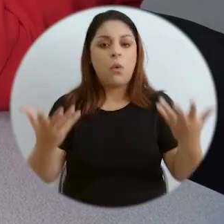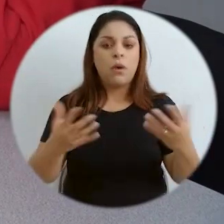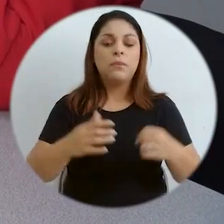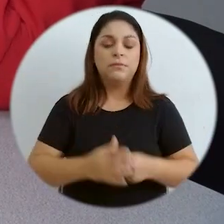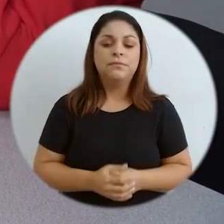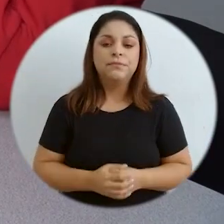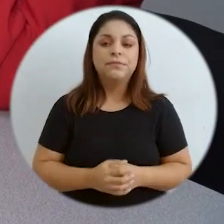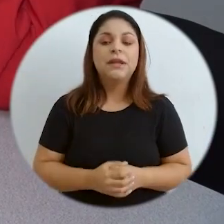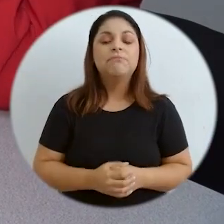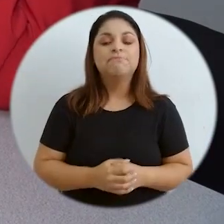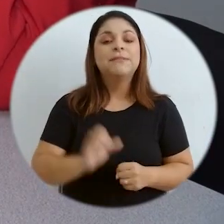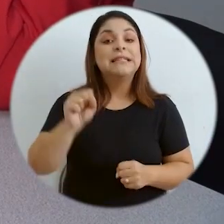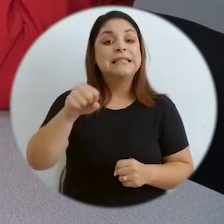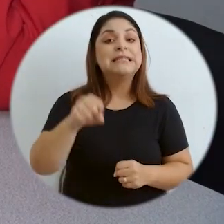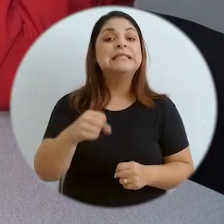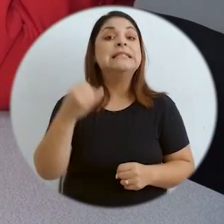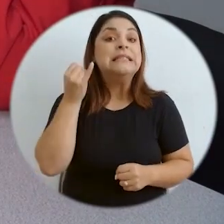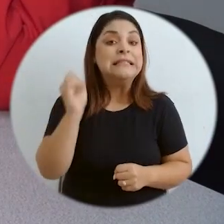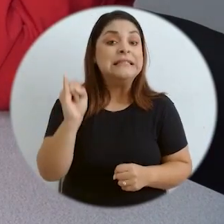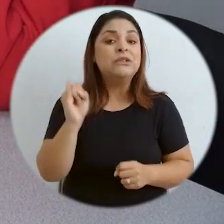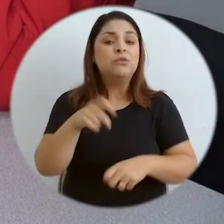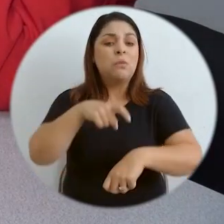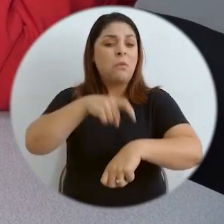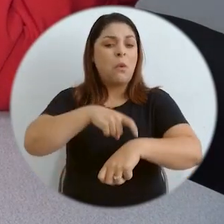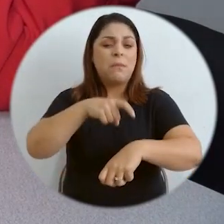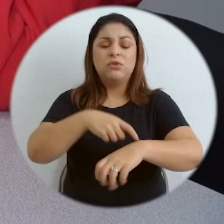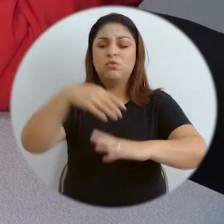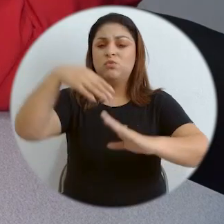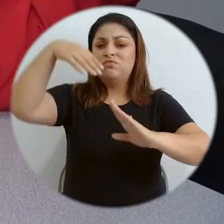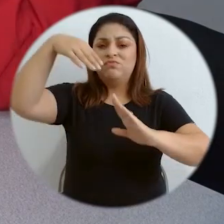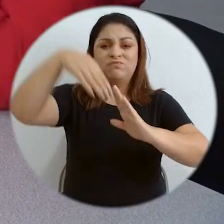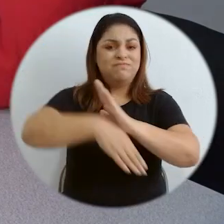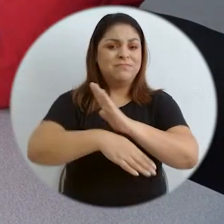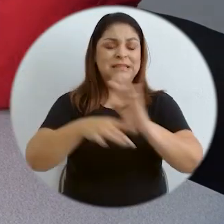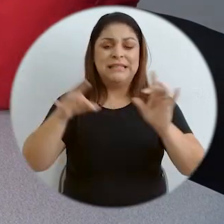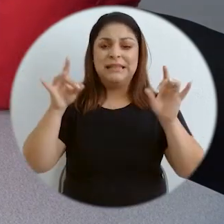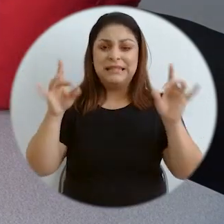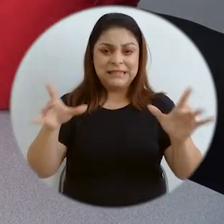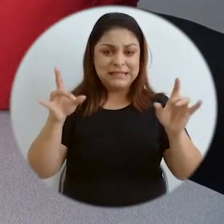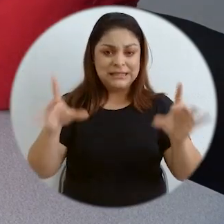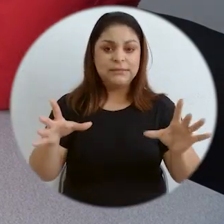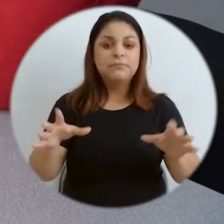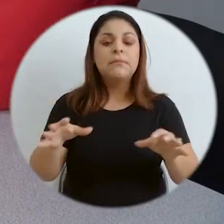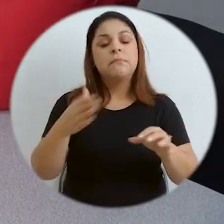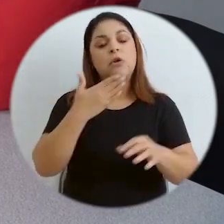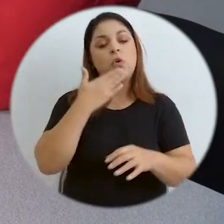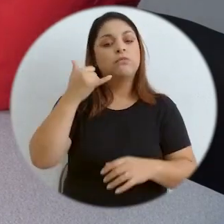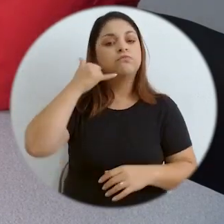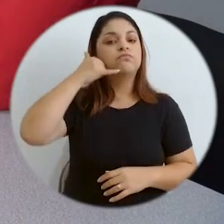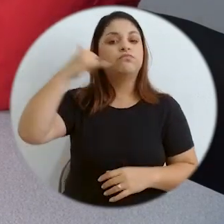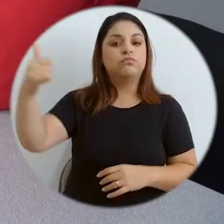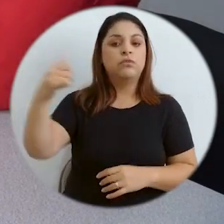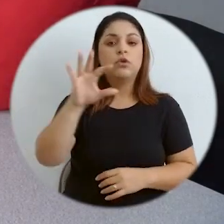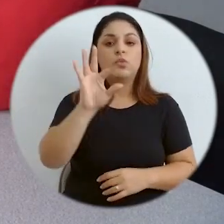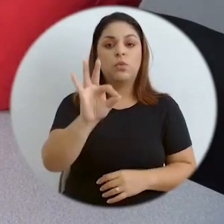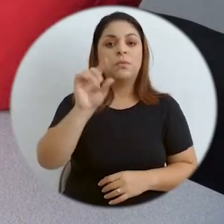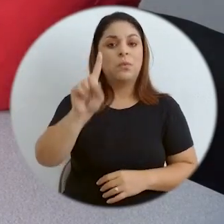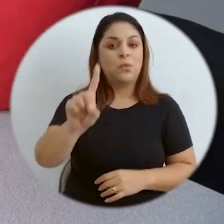puede buscar esa ayuda. Si es una situación de crisis, ¿verdad? Lo importante es que puedan llamar